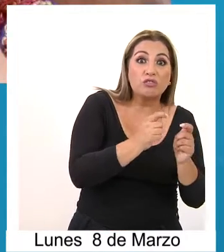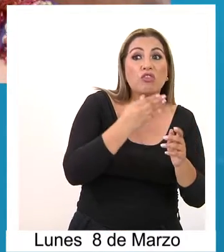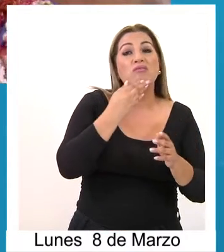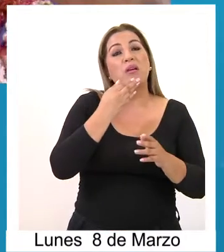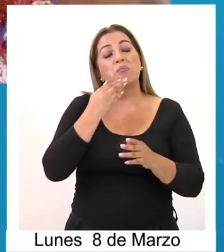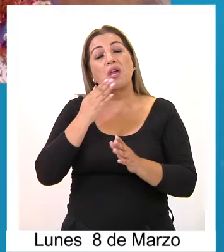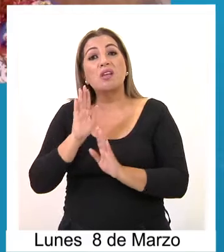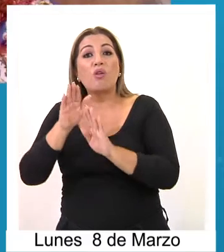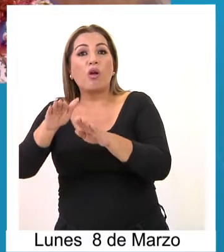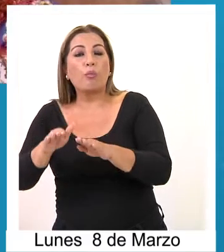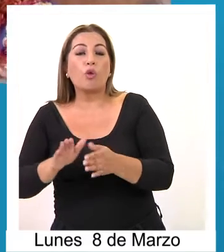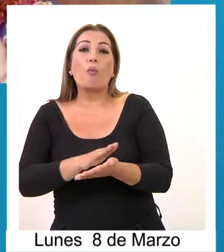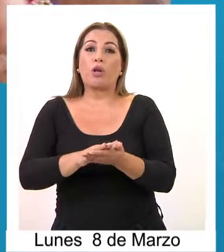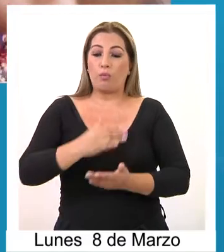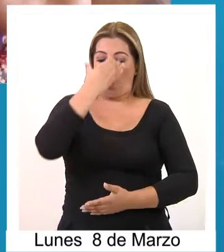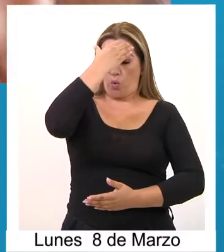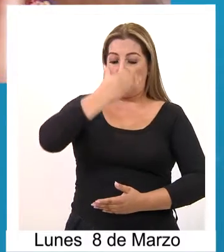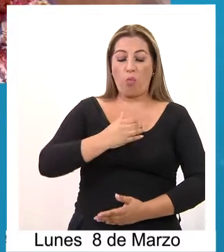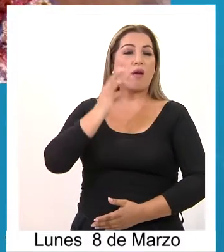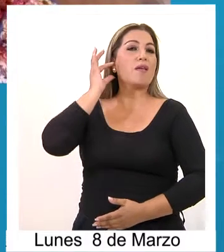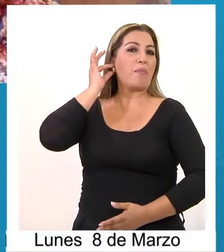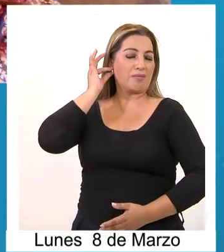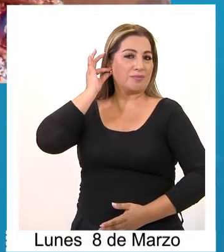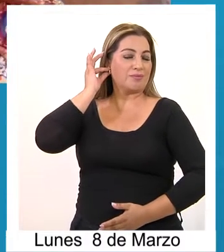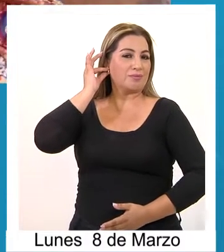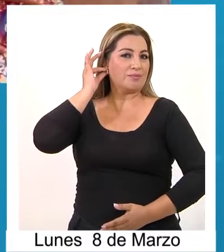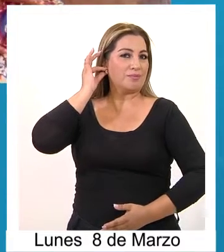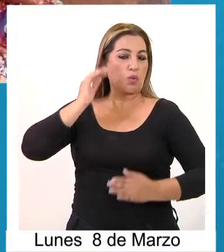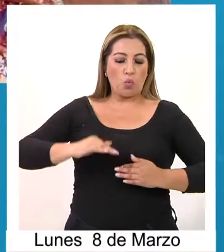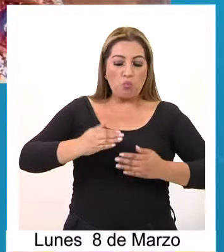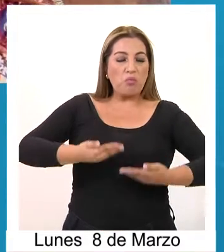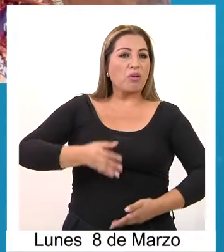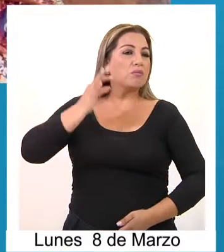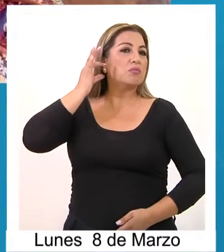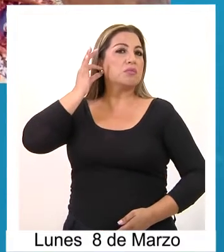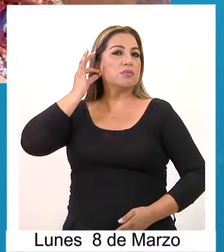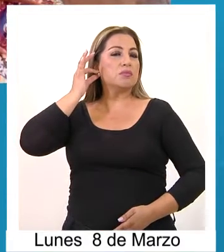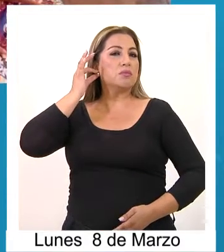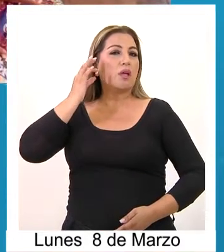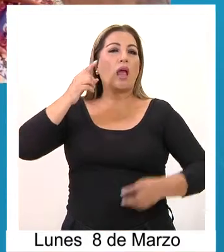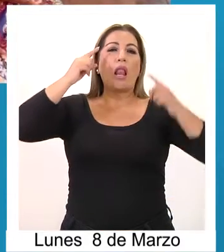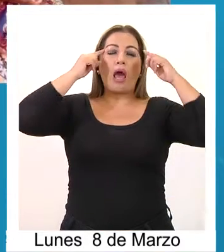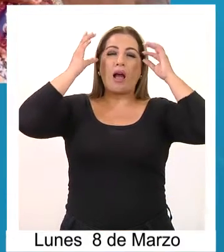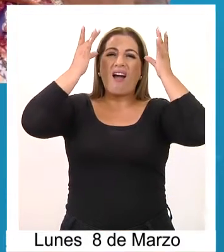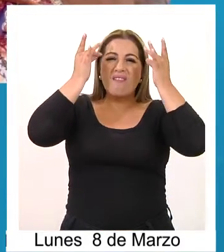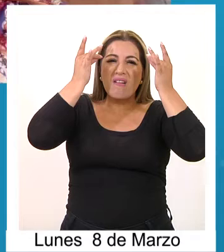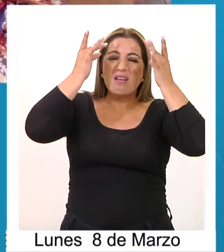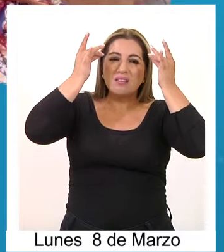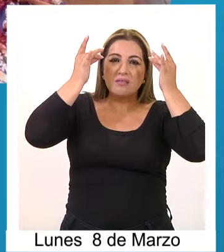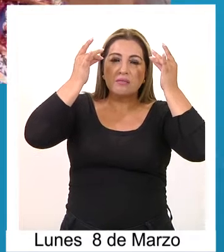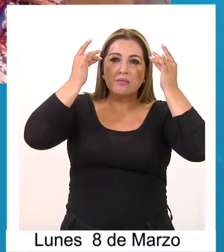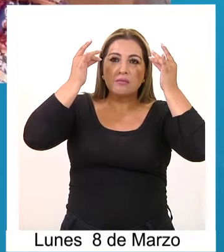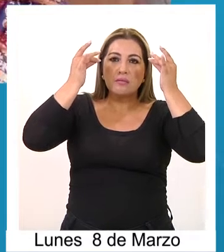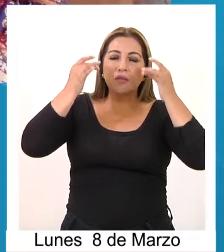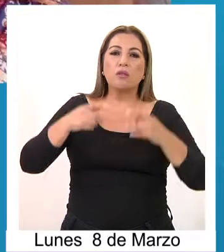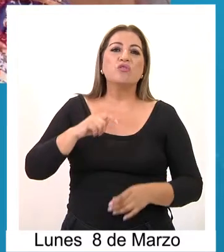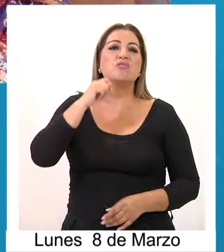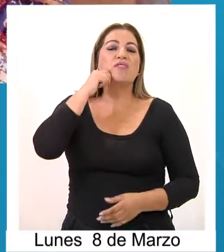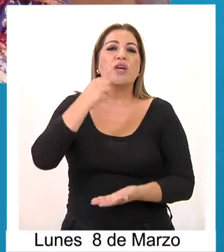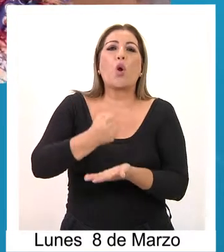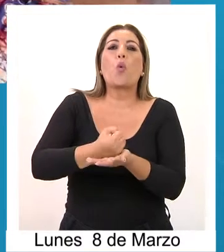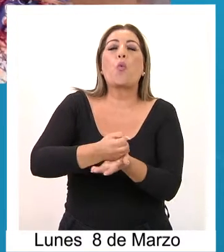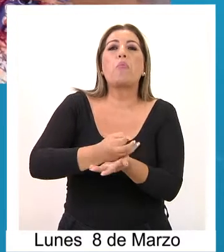beneficios. Si yo tengo una embarazada, voy a poner dos ejemplos. Si yo tengo una embarazada que está con un dolor de cabeza, no le voy a dar